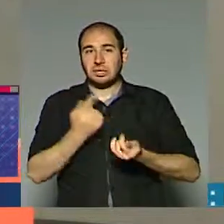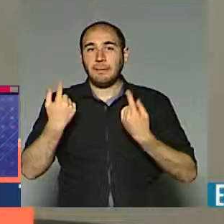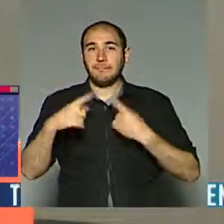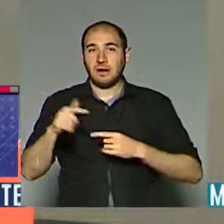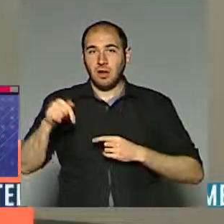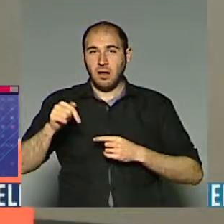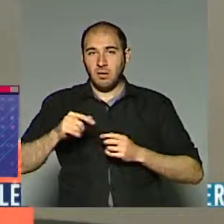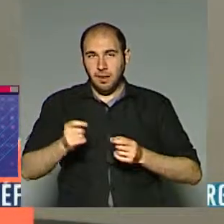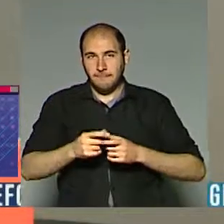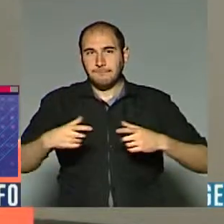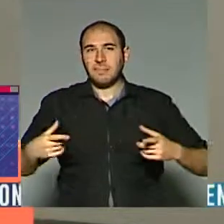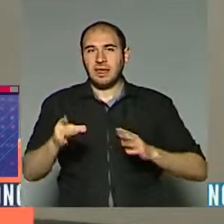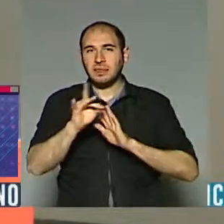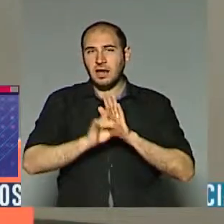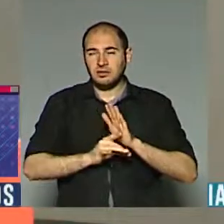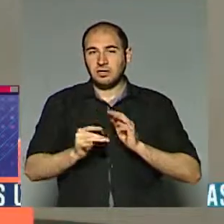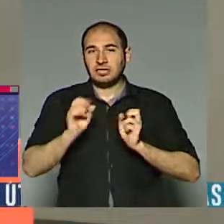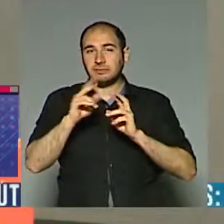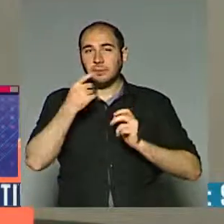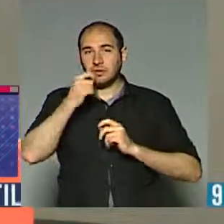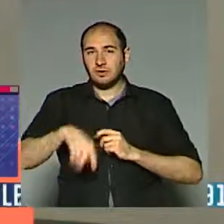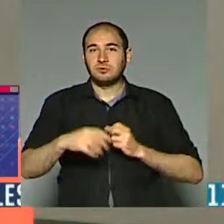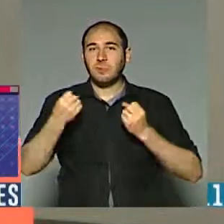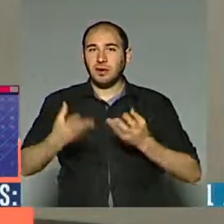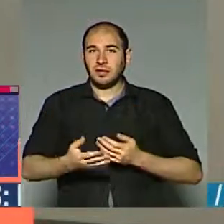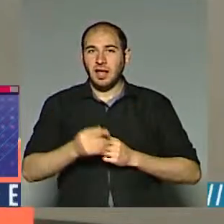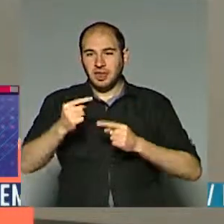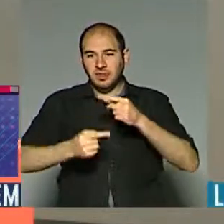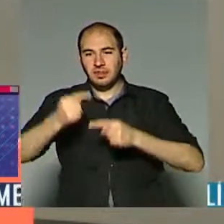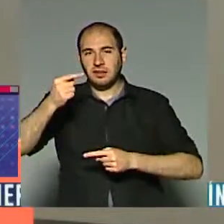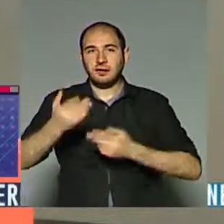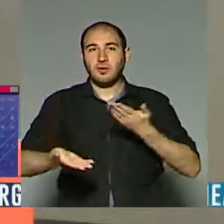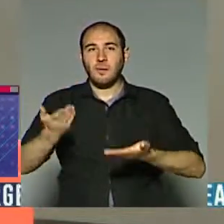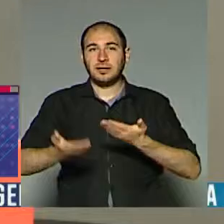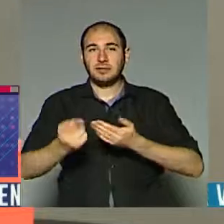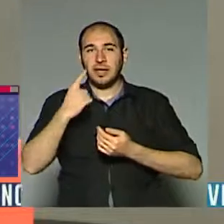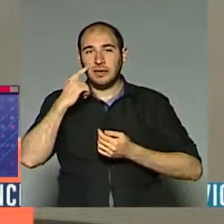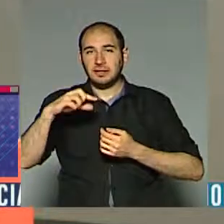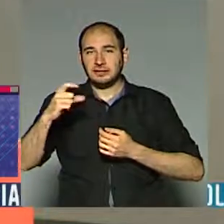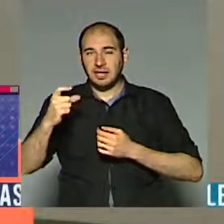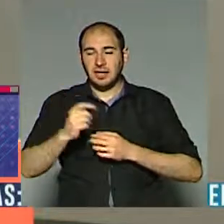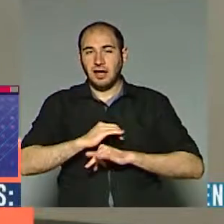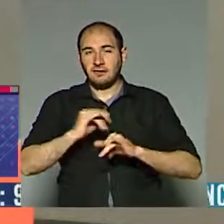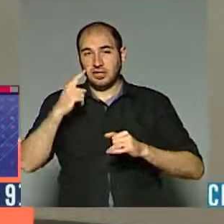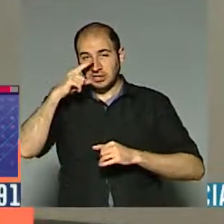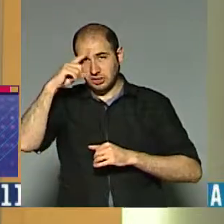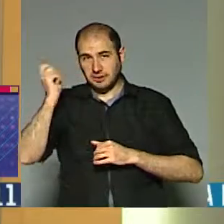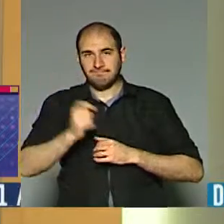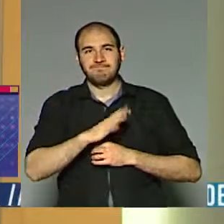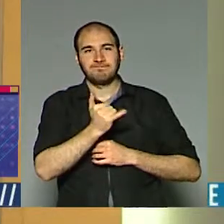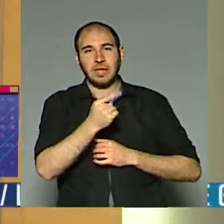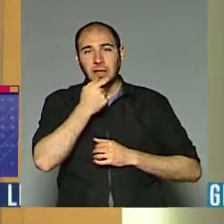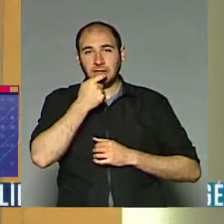ahora queríamos ampliar un poco los datos que hay con respecto a la provincia de Mendoza, porque hay una diferencia con el índice de precios que se ha dado a nivel nacional.